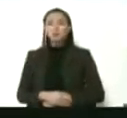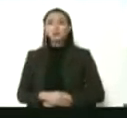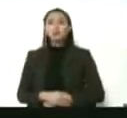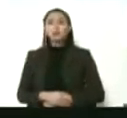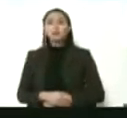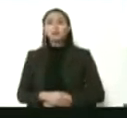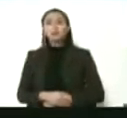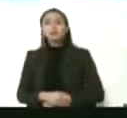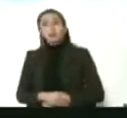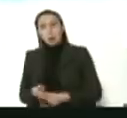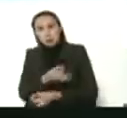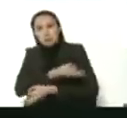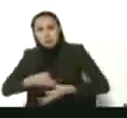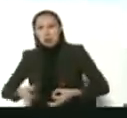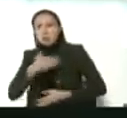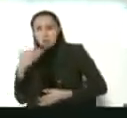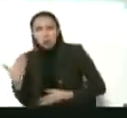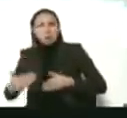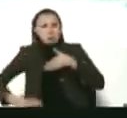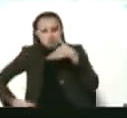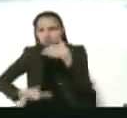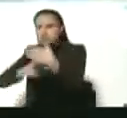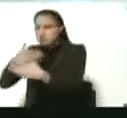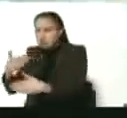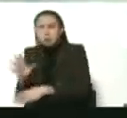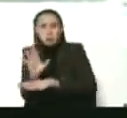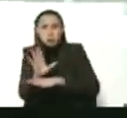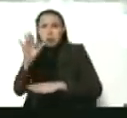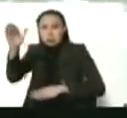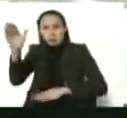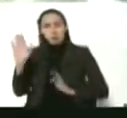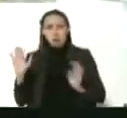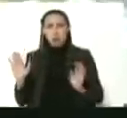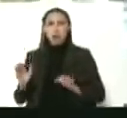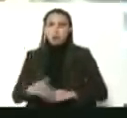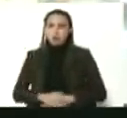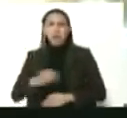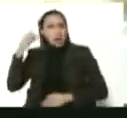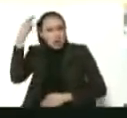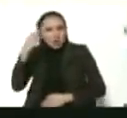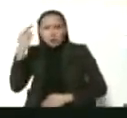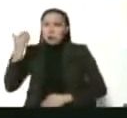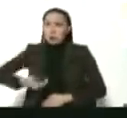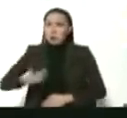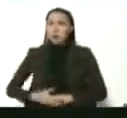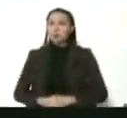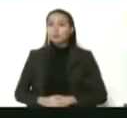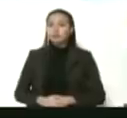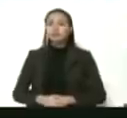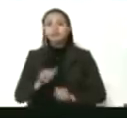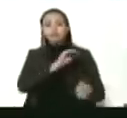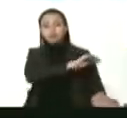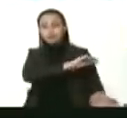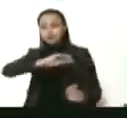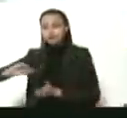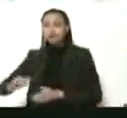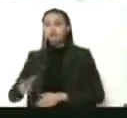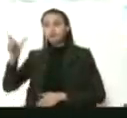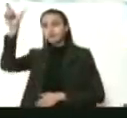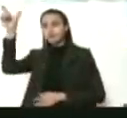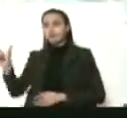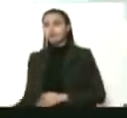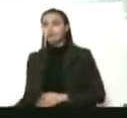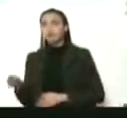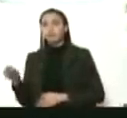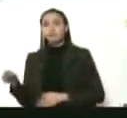volverán cada vez más efectivas y más seguras hacia el futuro. Valga la reflexión. Ahora vamos a escuchar a Ernesto. Ernesto, sé